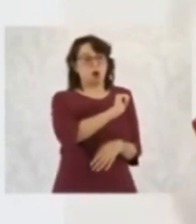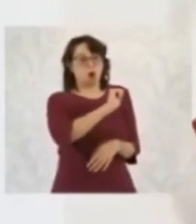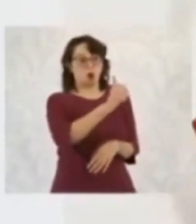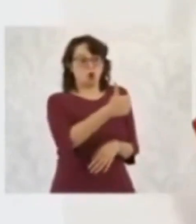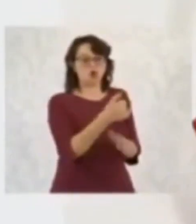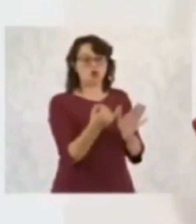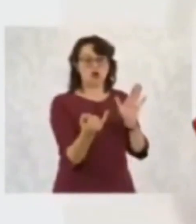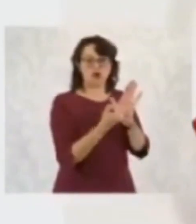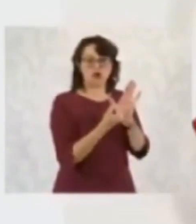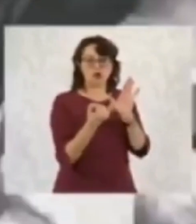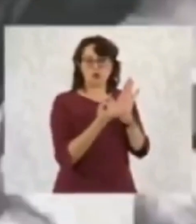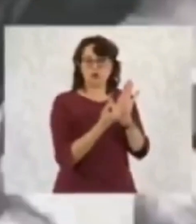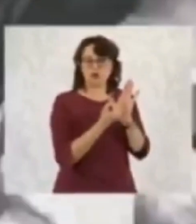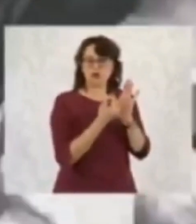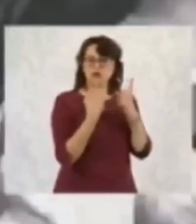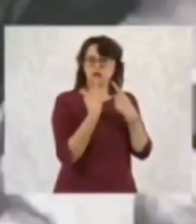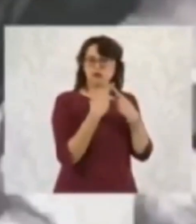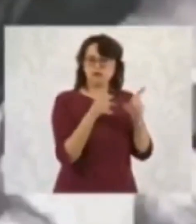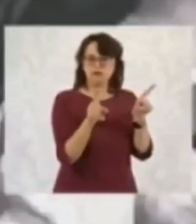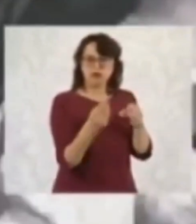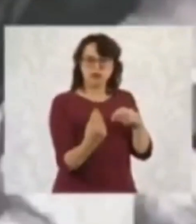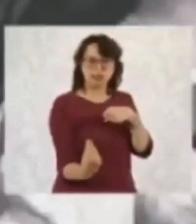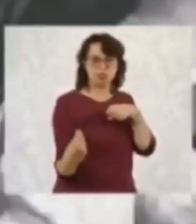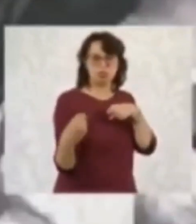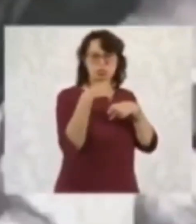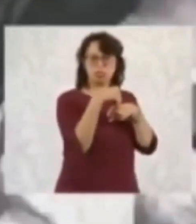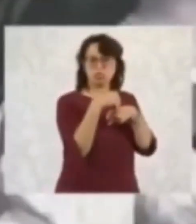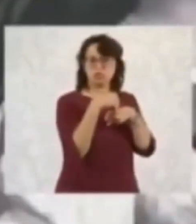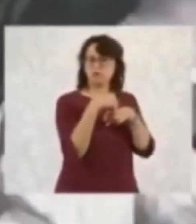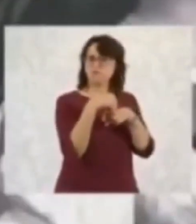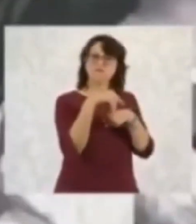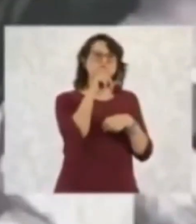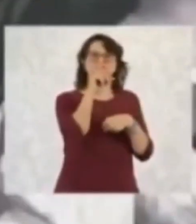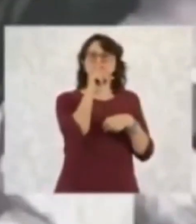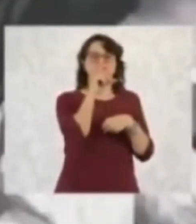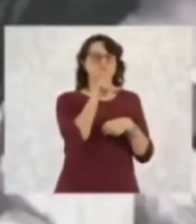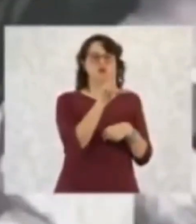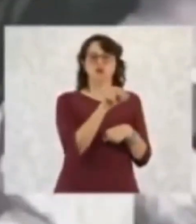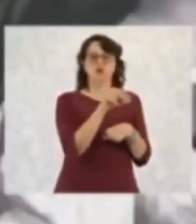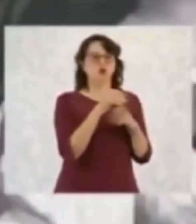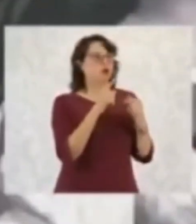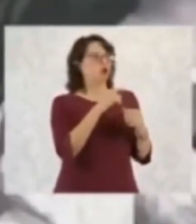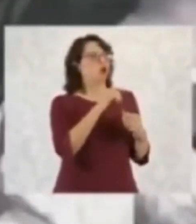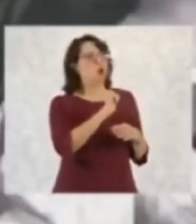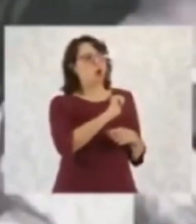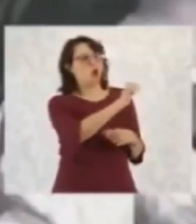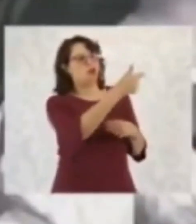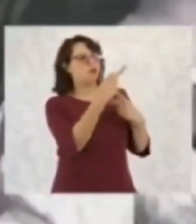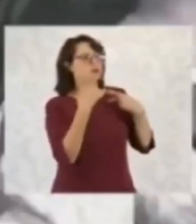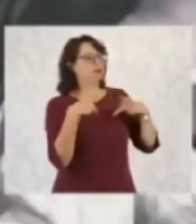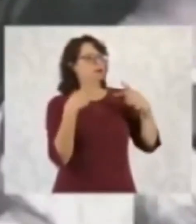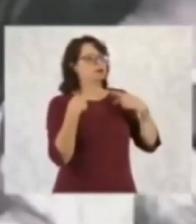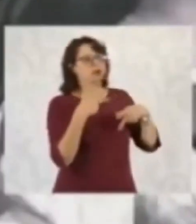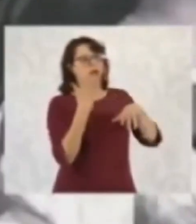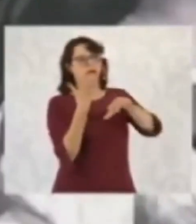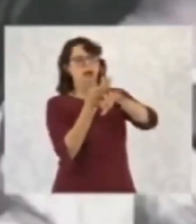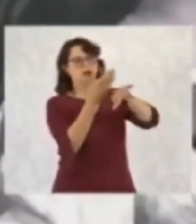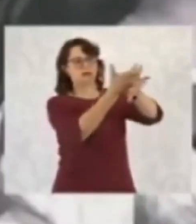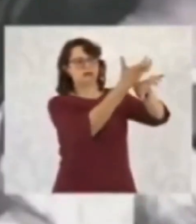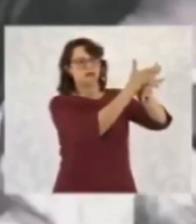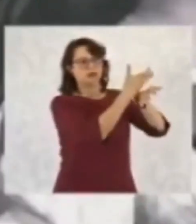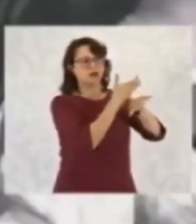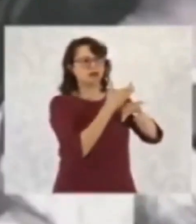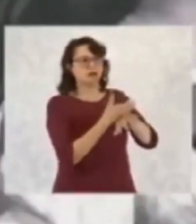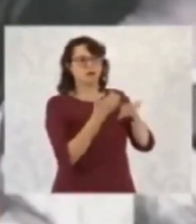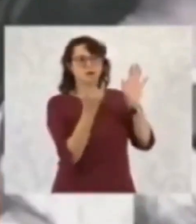que no se exija, es decir, ese 5%, o sea, más gravoso que aquellos a los que están o puedan estar sometidos